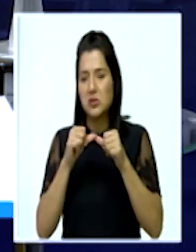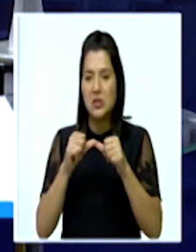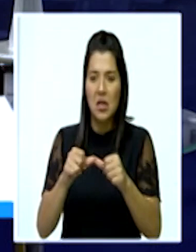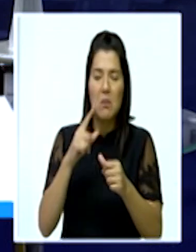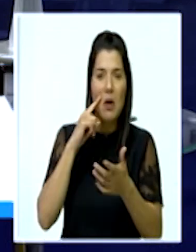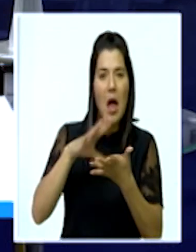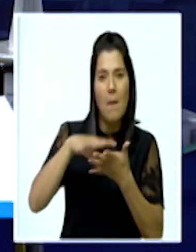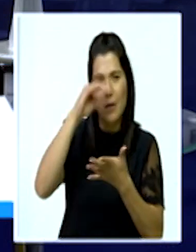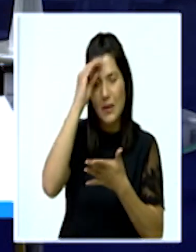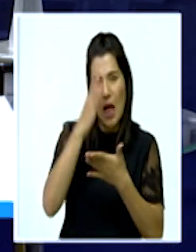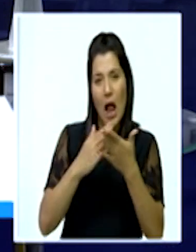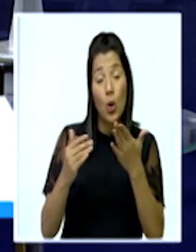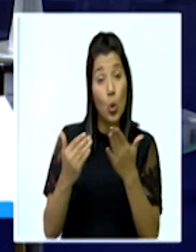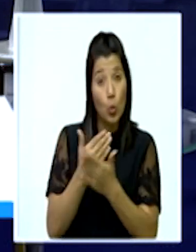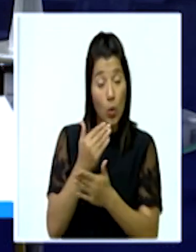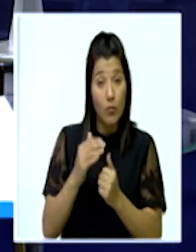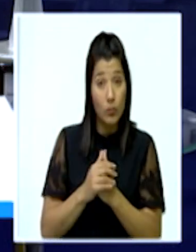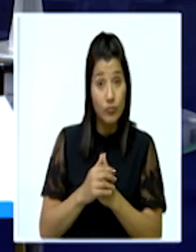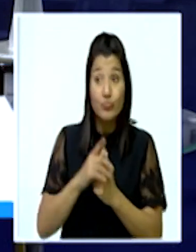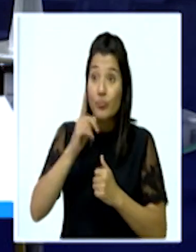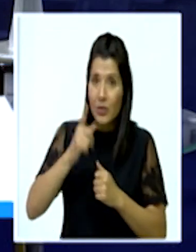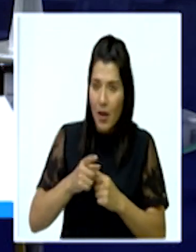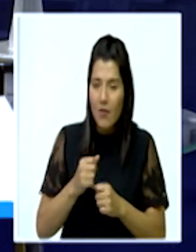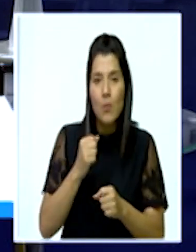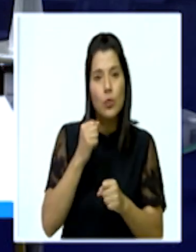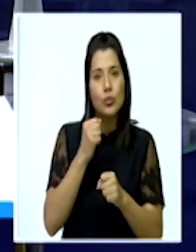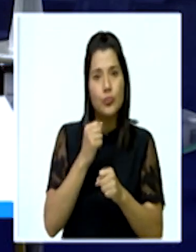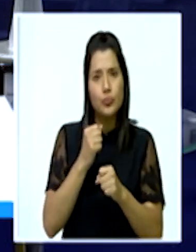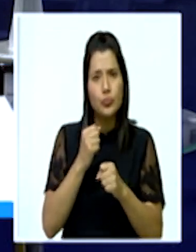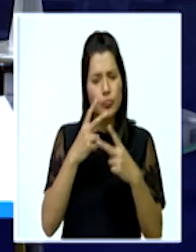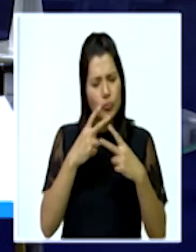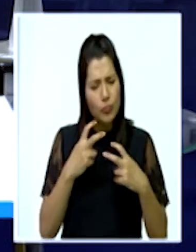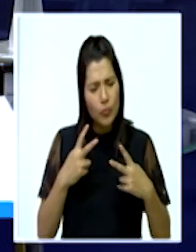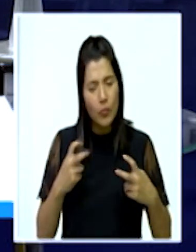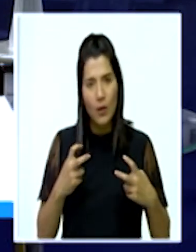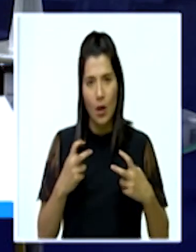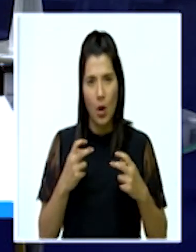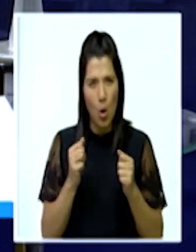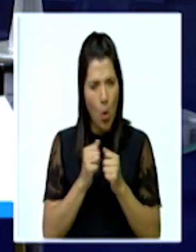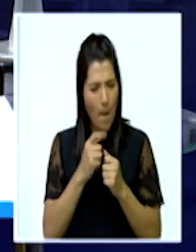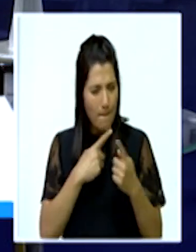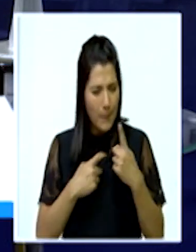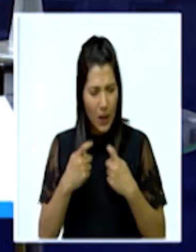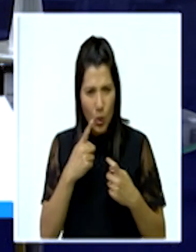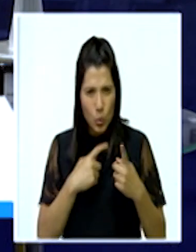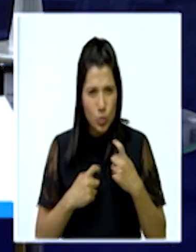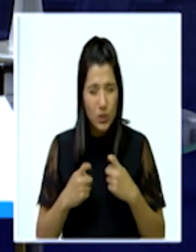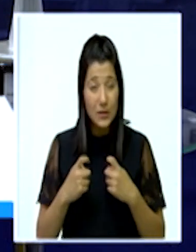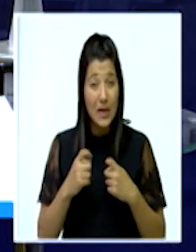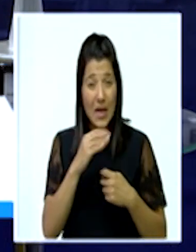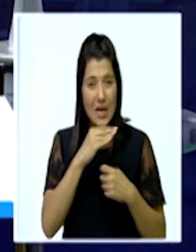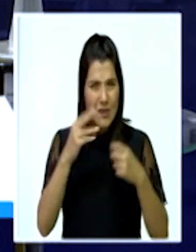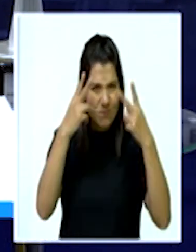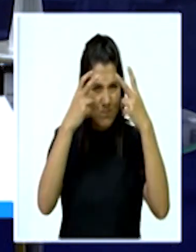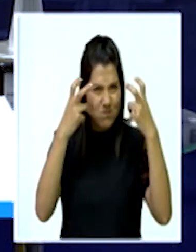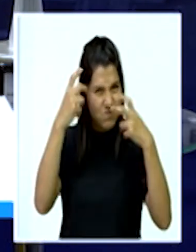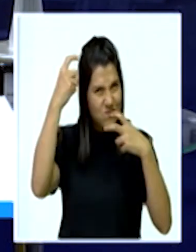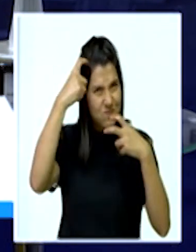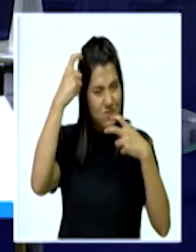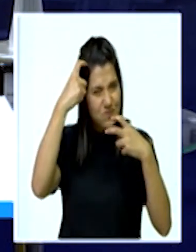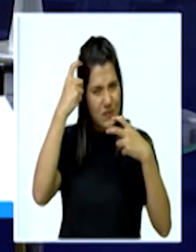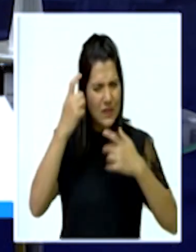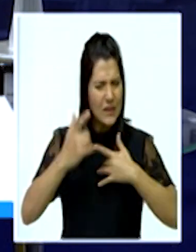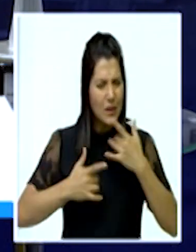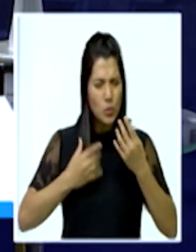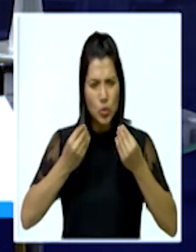Y tenemos que trabajarnos con esas preguntas, sacar del inconsciente esos miedos y